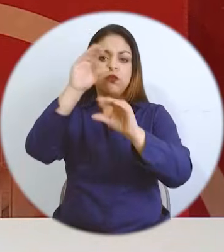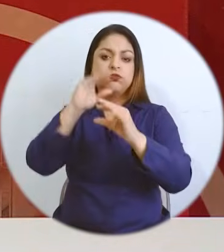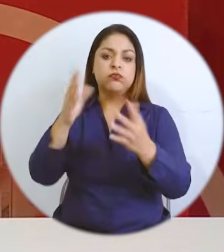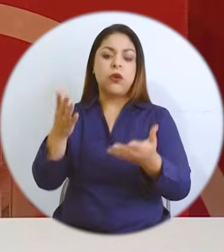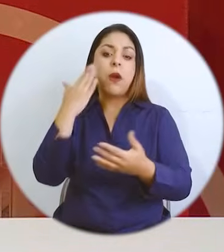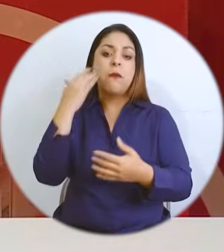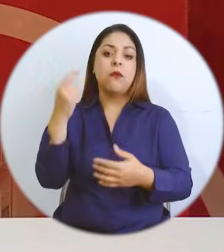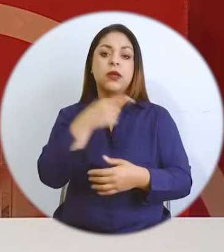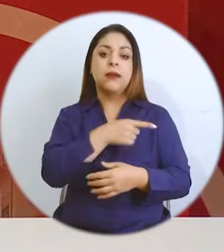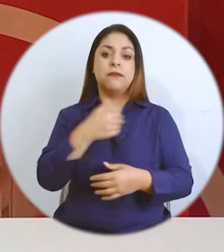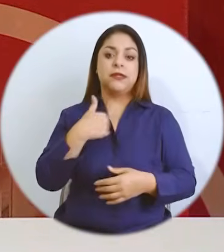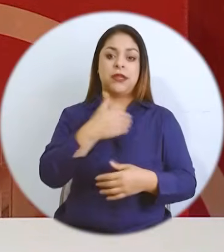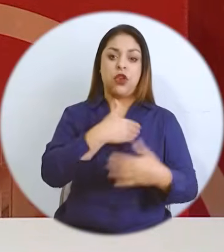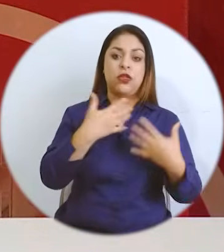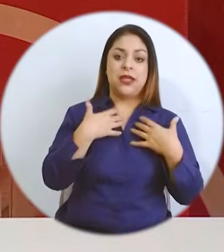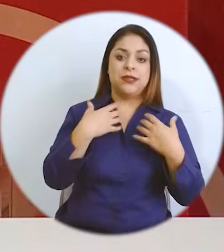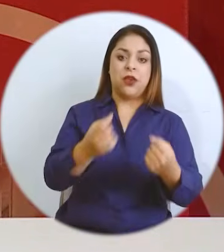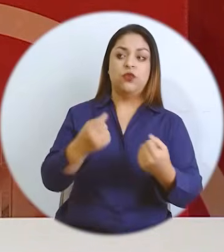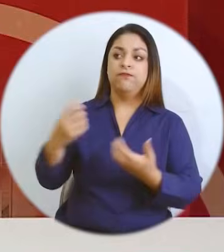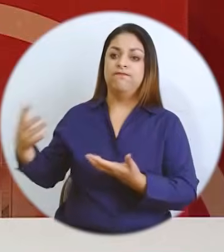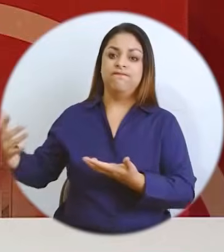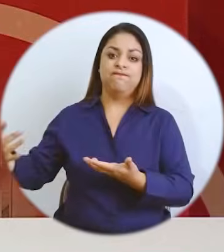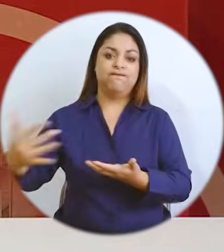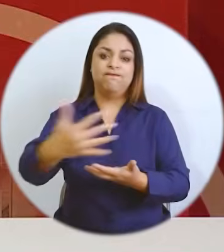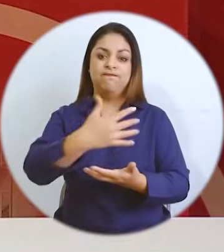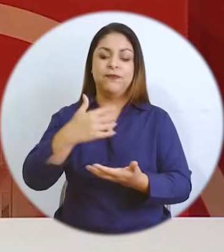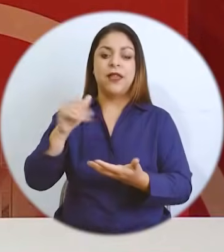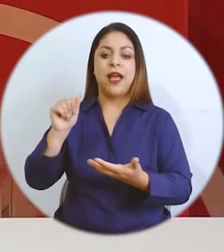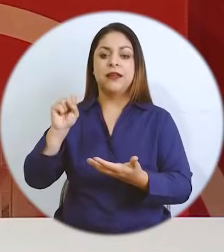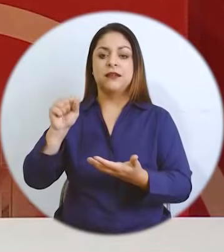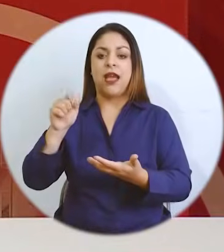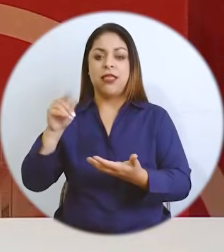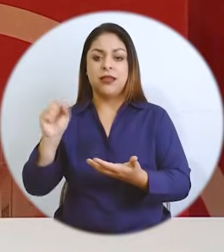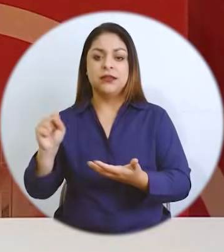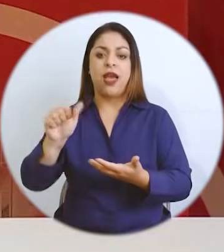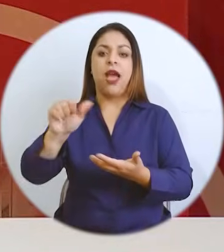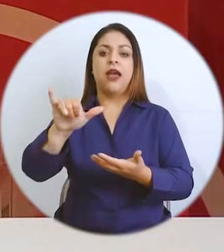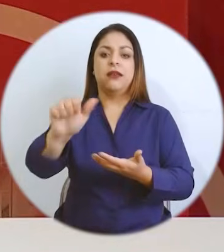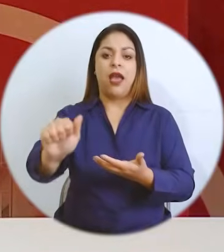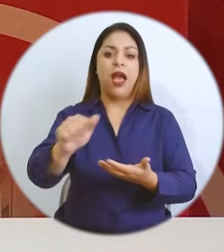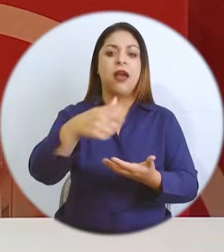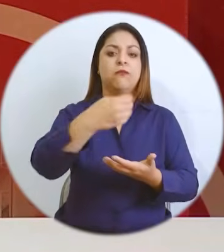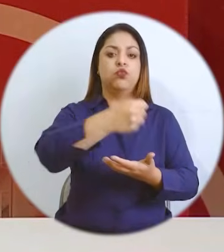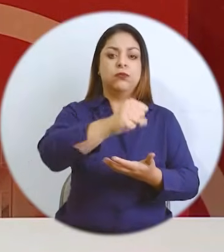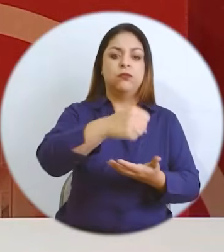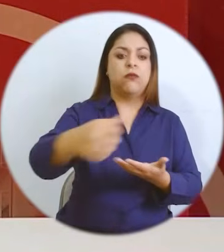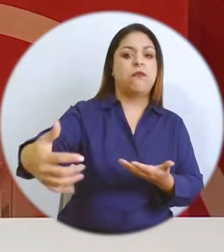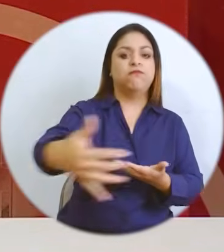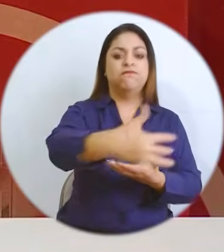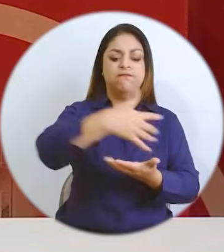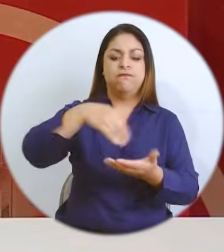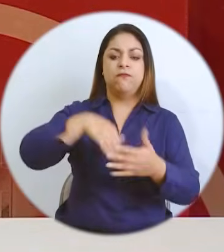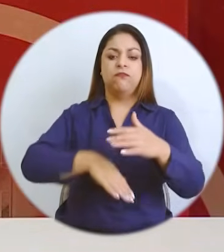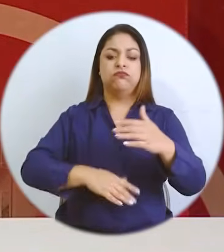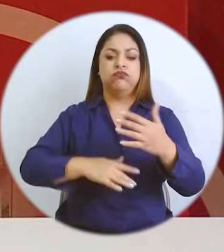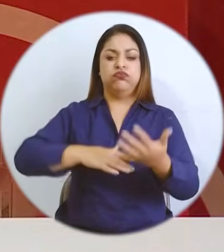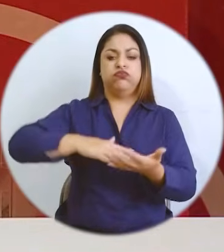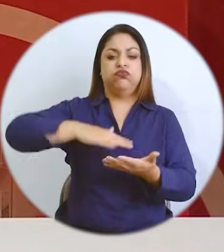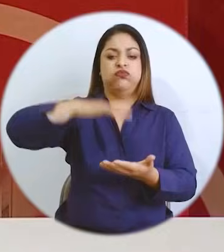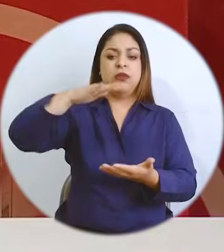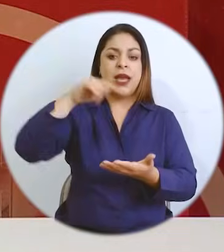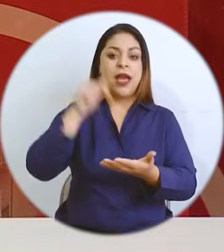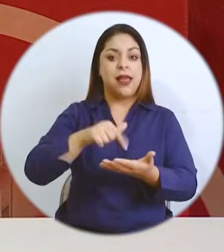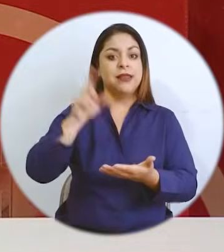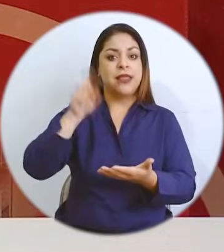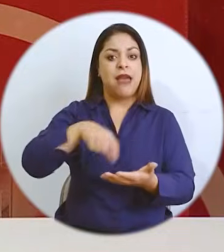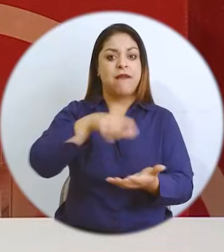los datos de asadas, del propio AIA, de municipalidades, de la SPH, es decir, de todos los operadores, y es el que debería recopilar esta